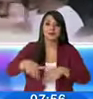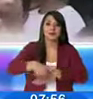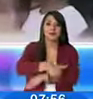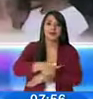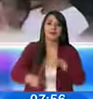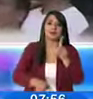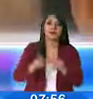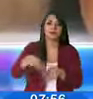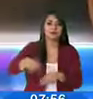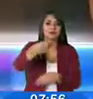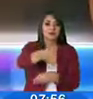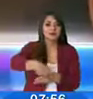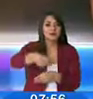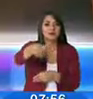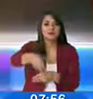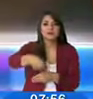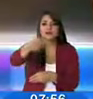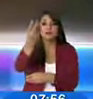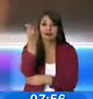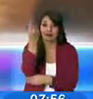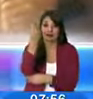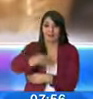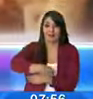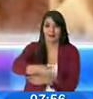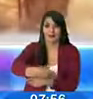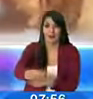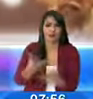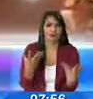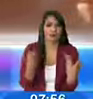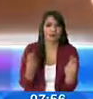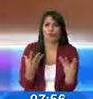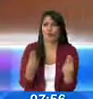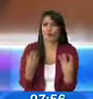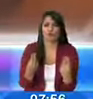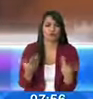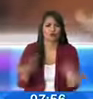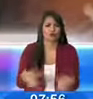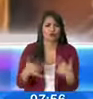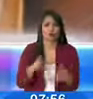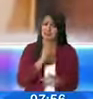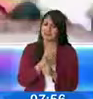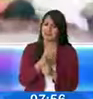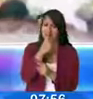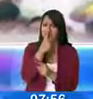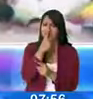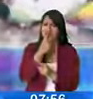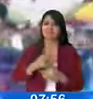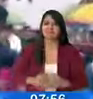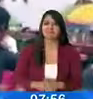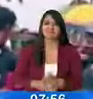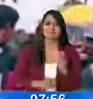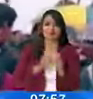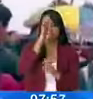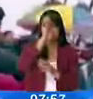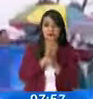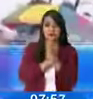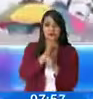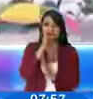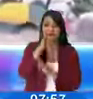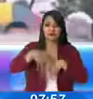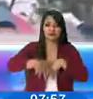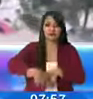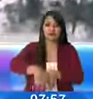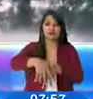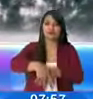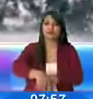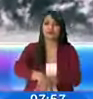la gente hace donaciones en dinero en efectivo, bastante pintoresco, bastante interesante. Los fieles recorren las principales